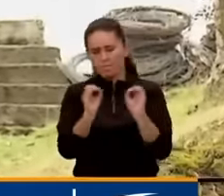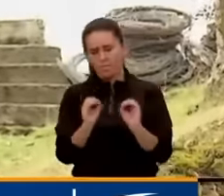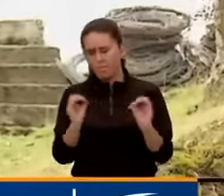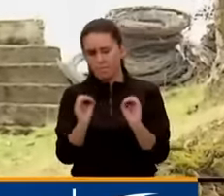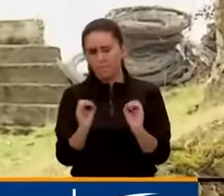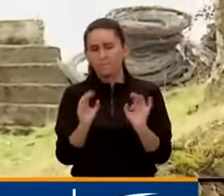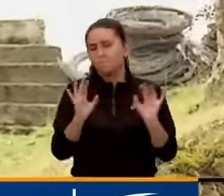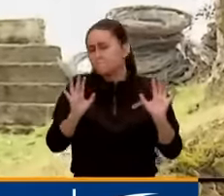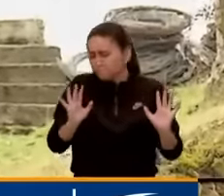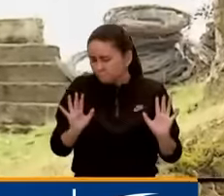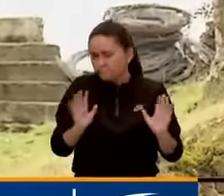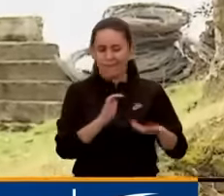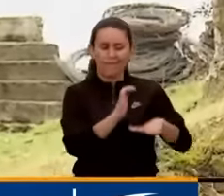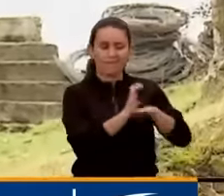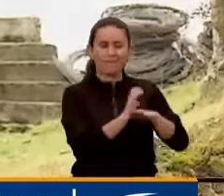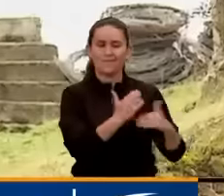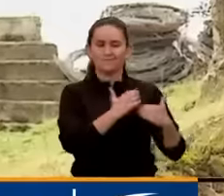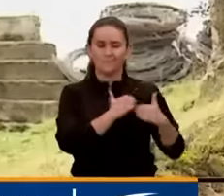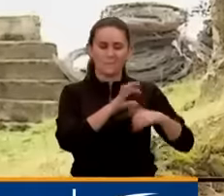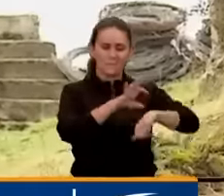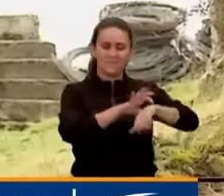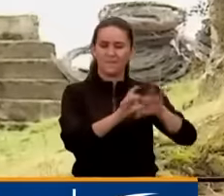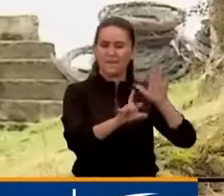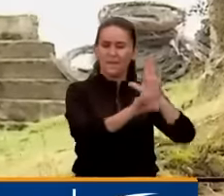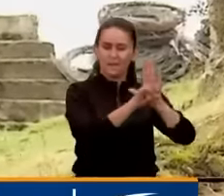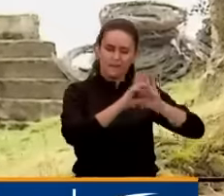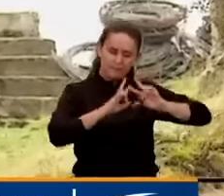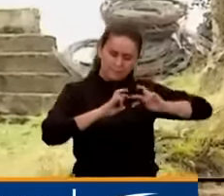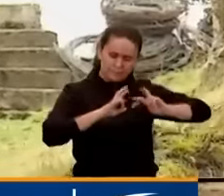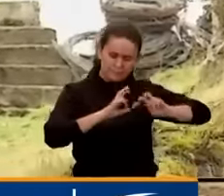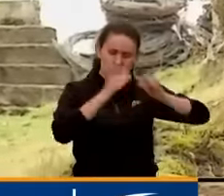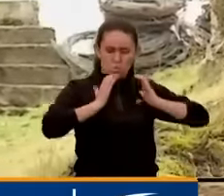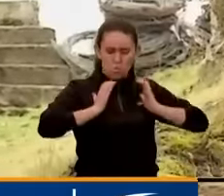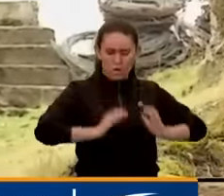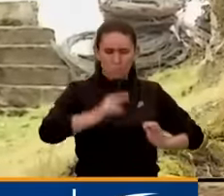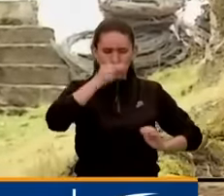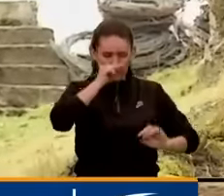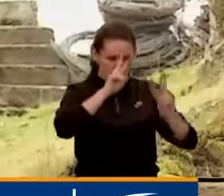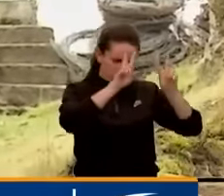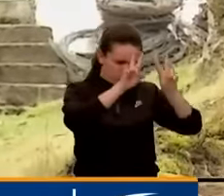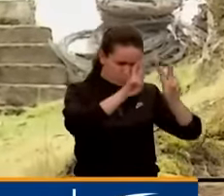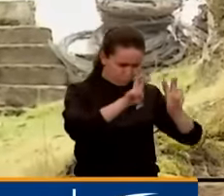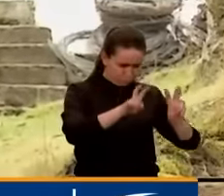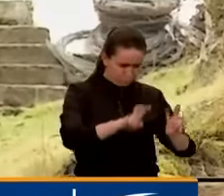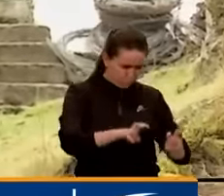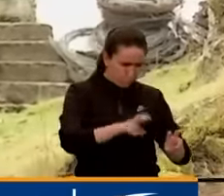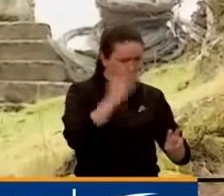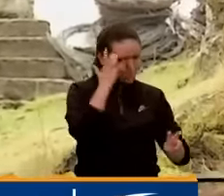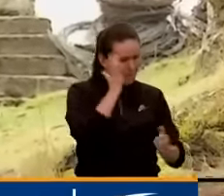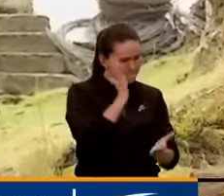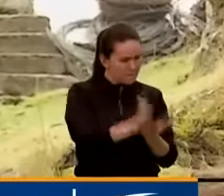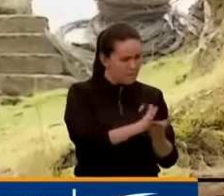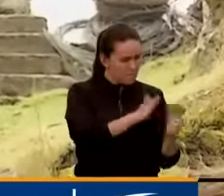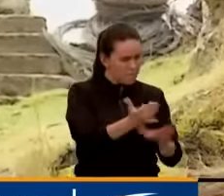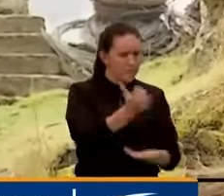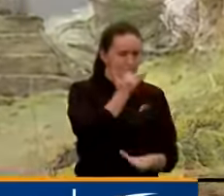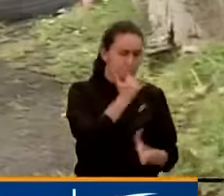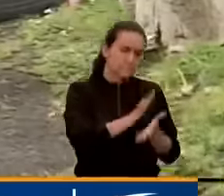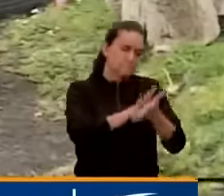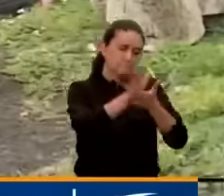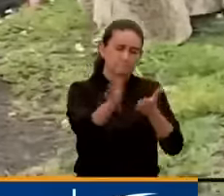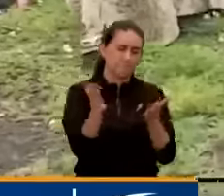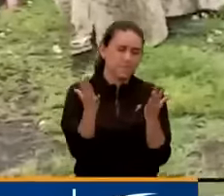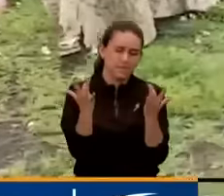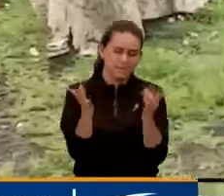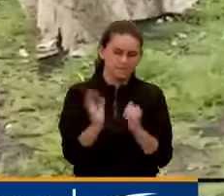Será en medicina legal donde se determine qué fue lo que le ocasionó la muerte a Dylan Santiago. Lo que sí es